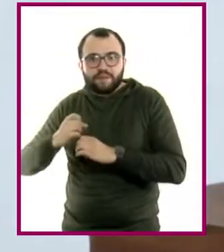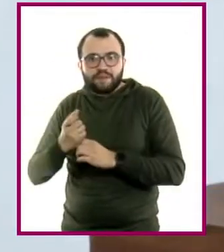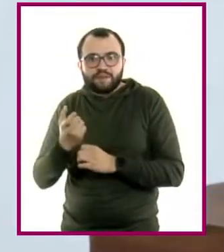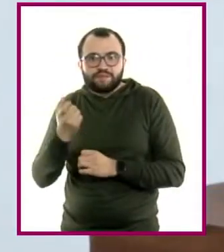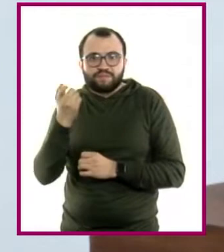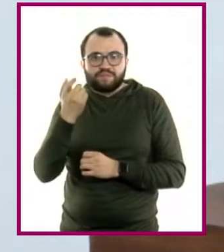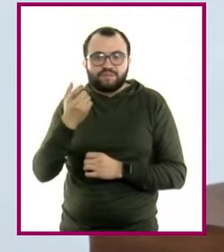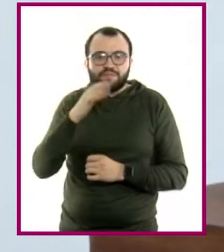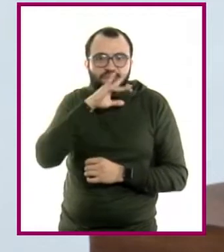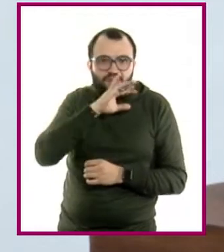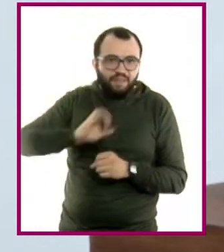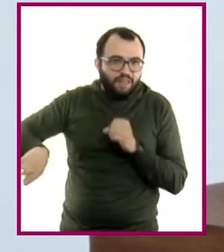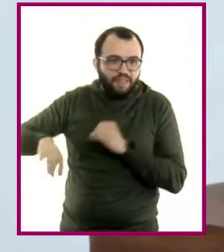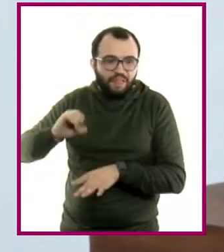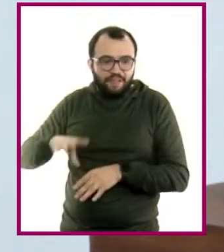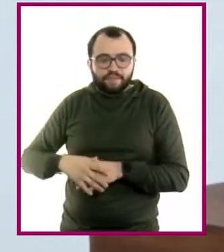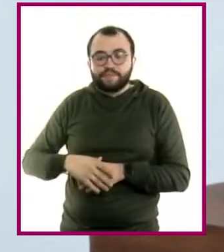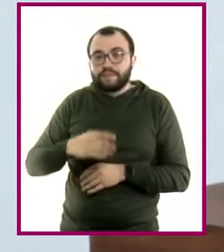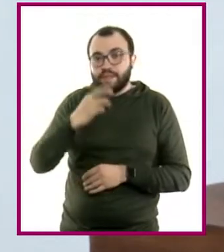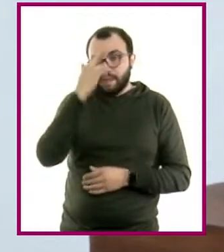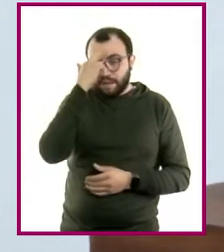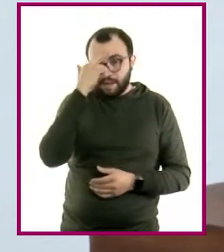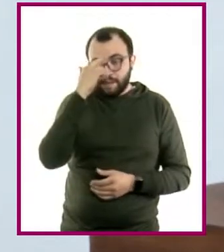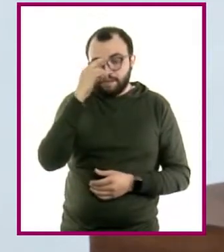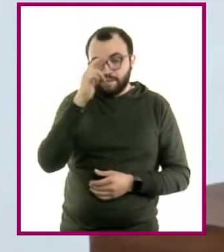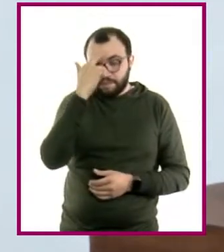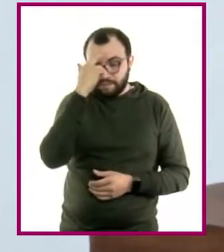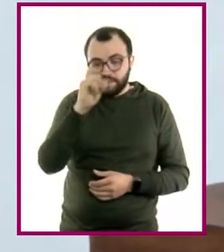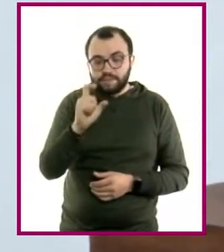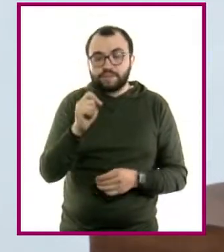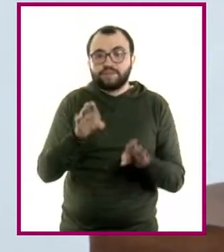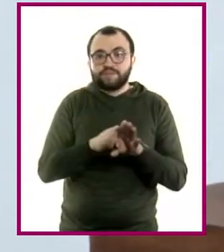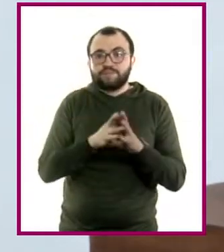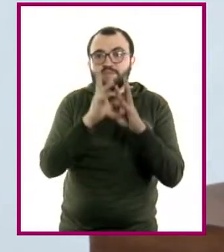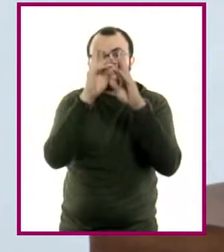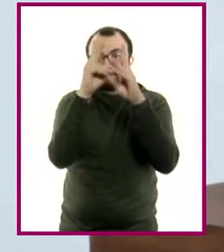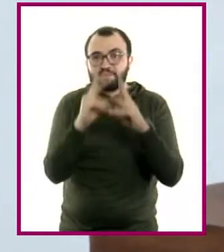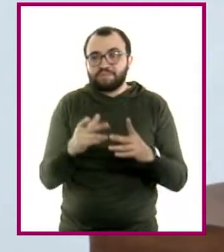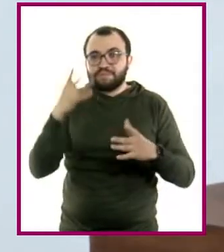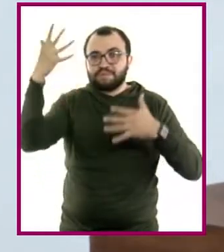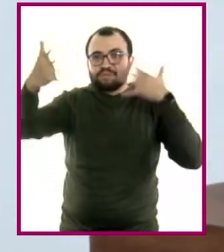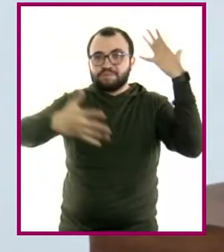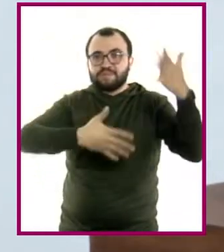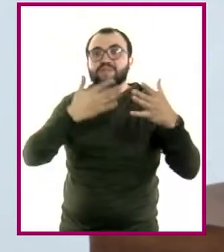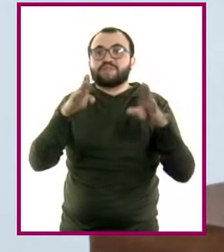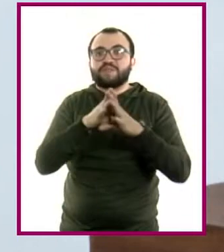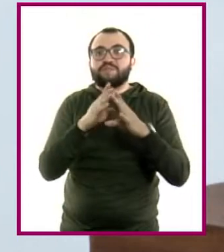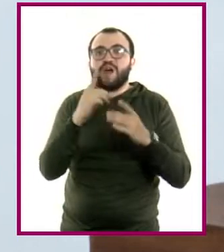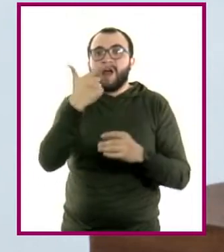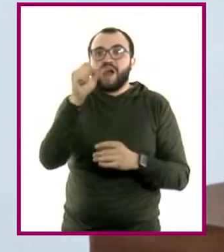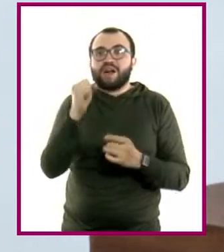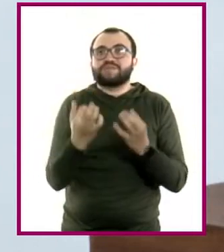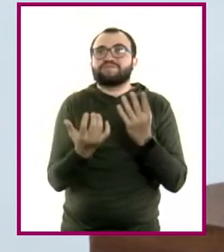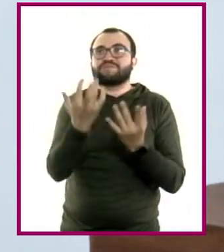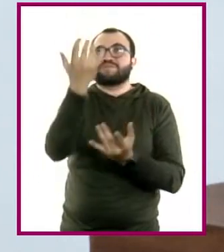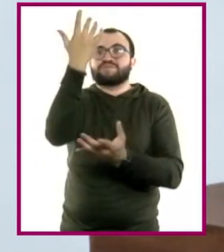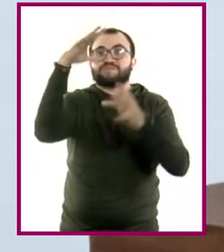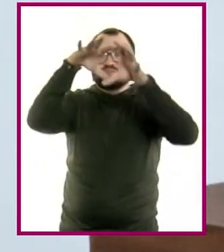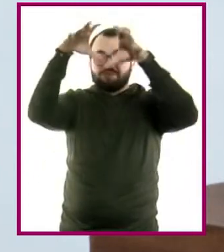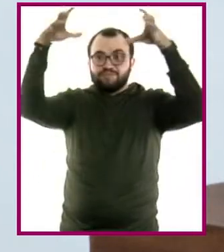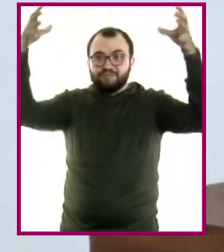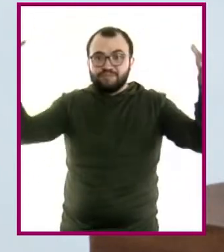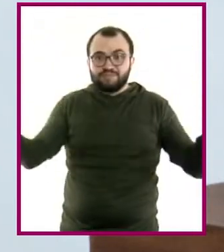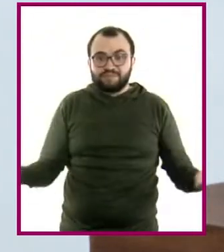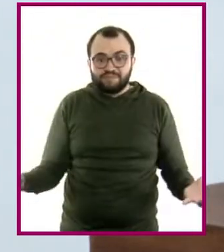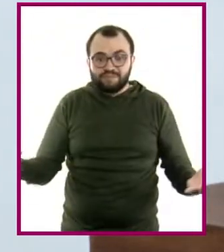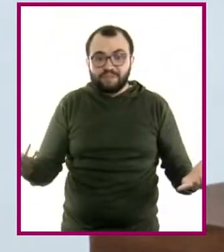Recordemos que las causas del deterioro ambiental son la emisión de gases contaminantes a la atmósfera, así como la acumulación de desechos sólidos en los